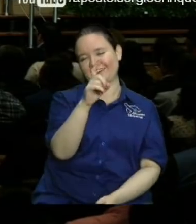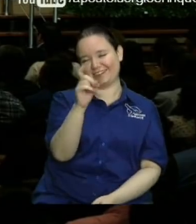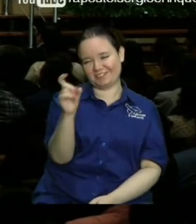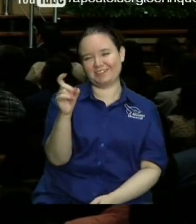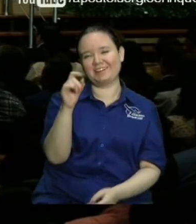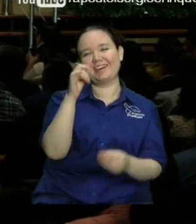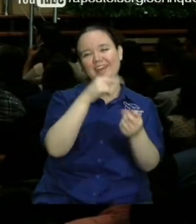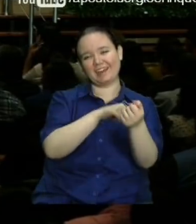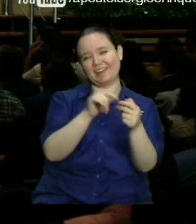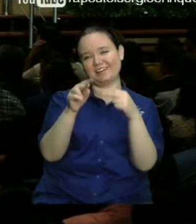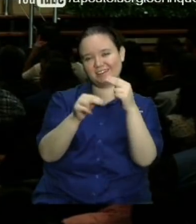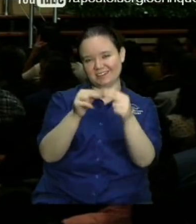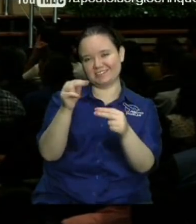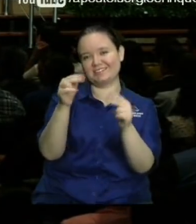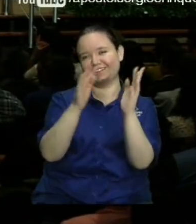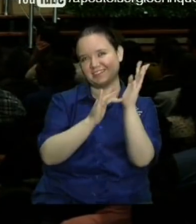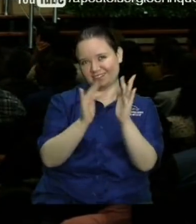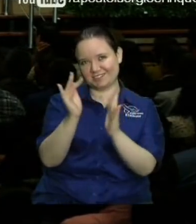de Jesucristo.